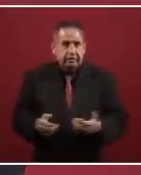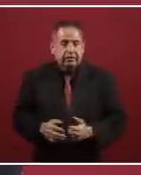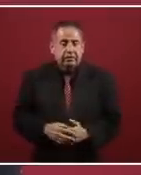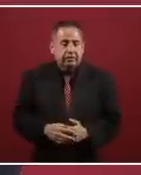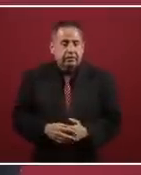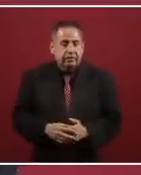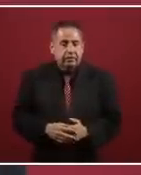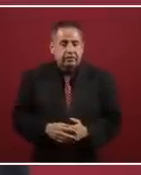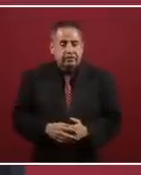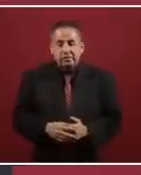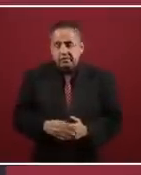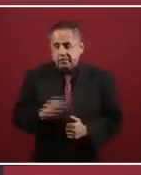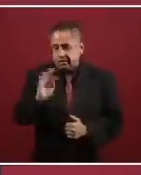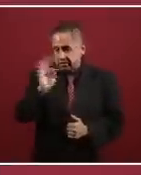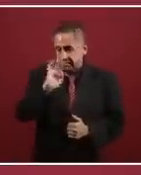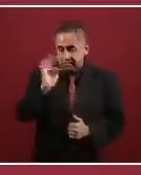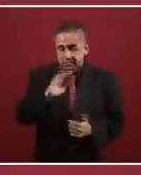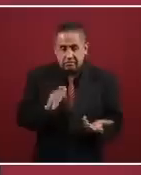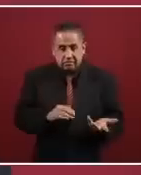si